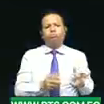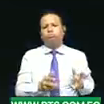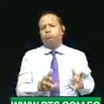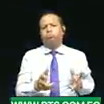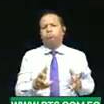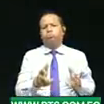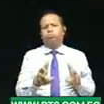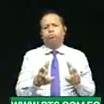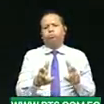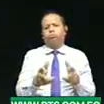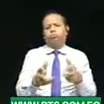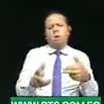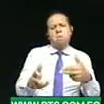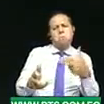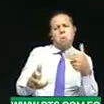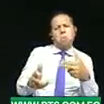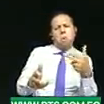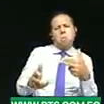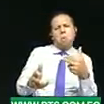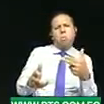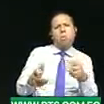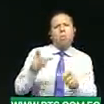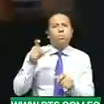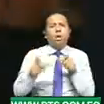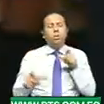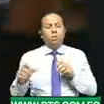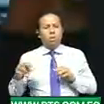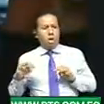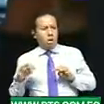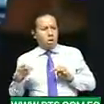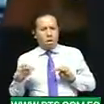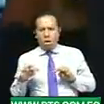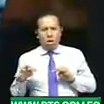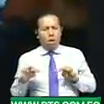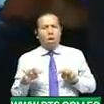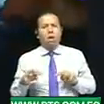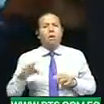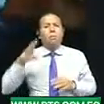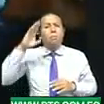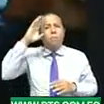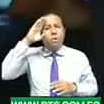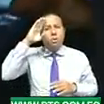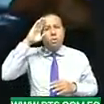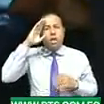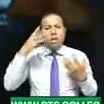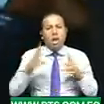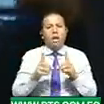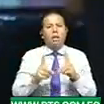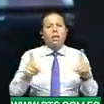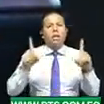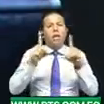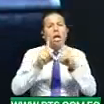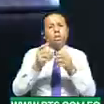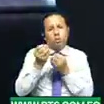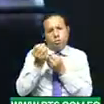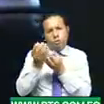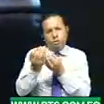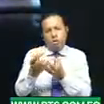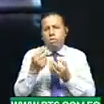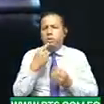dejando sorprendidos a los testigos la policía daba los primeros datos de lo que ahí ocurrió un